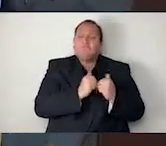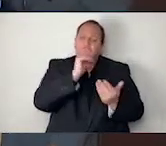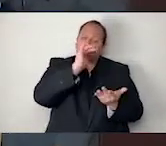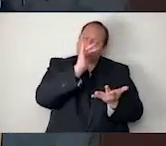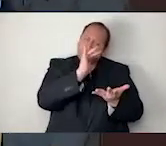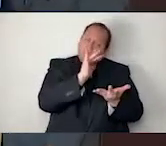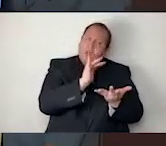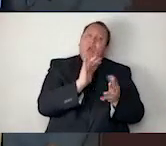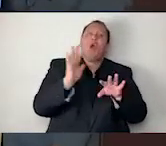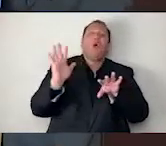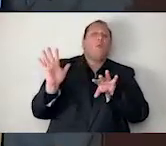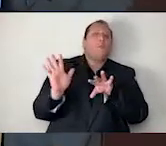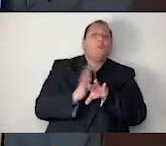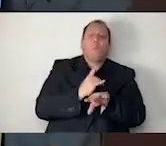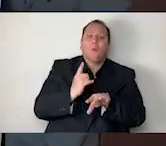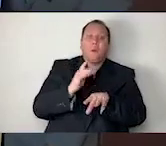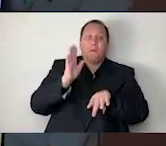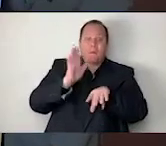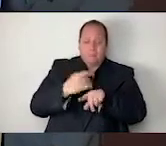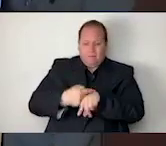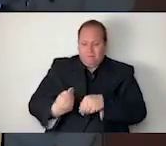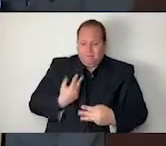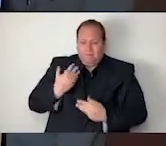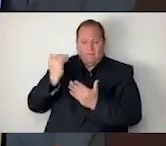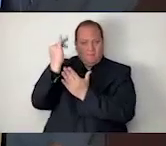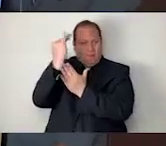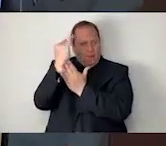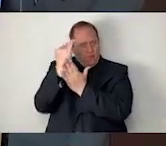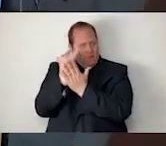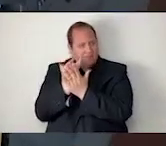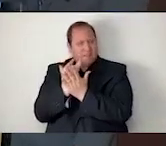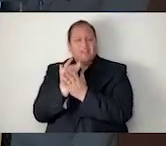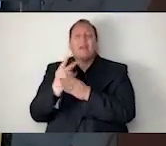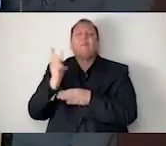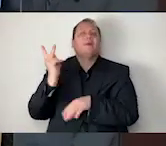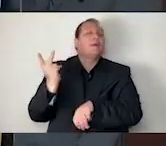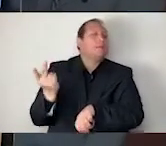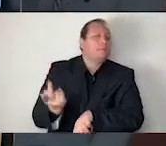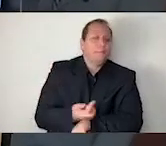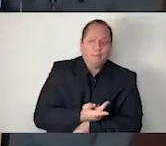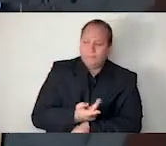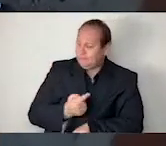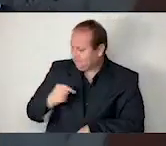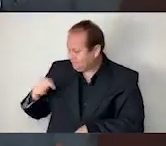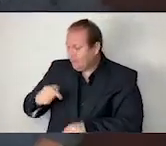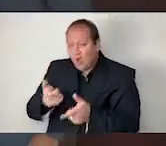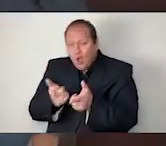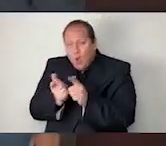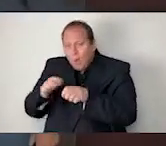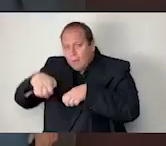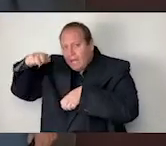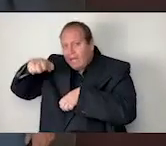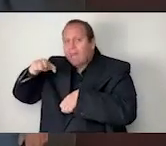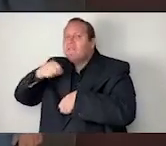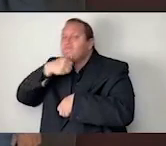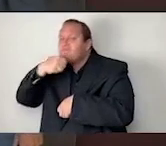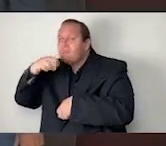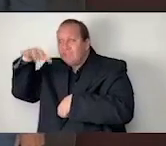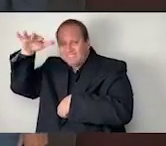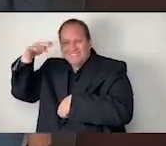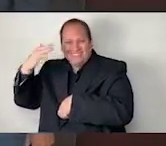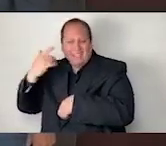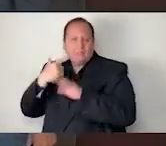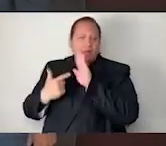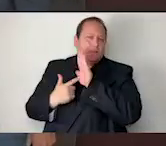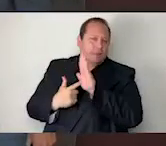en donde claramente se ven que por ejemplo tenemos más hospitalizados que que esté ambulatorios no se ven en los